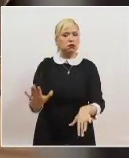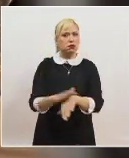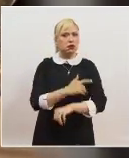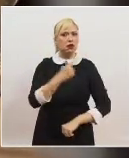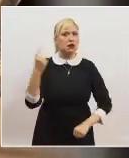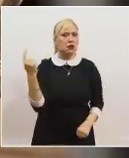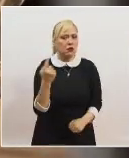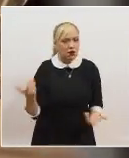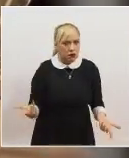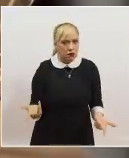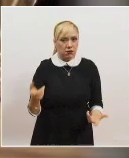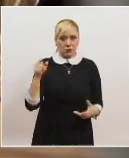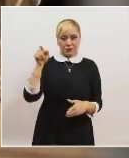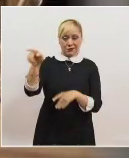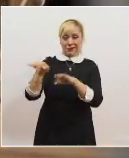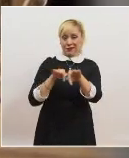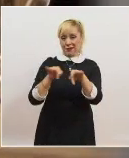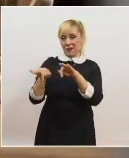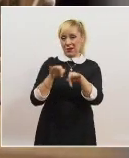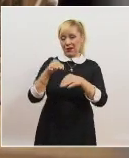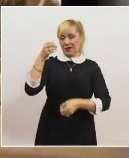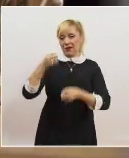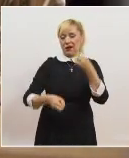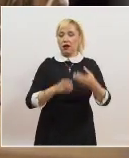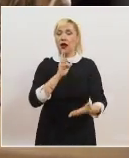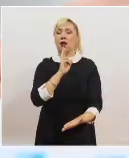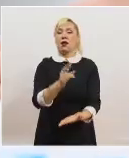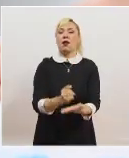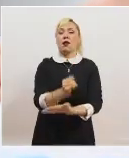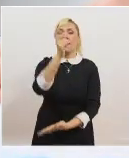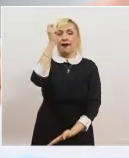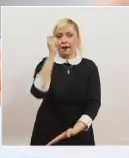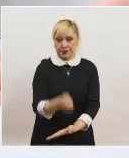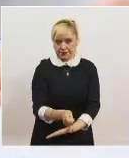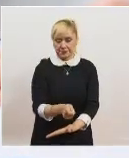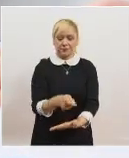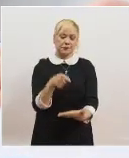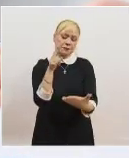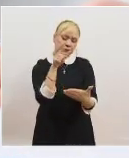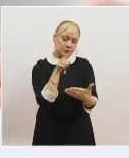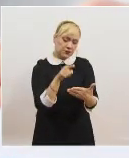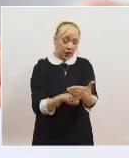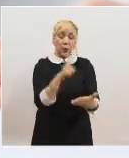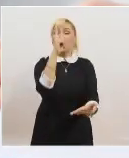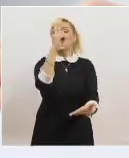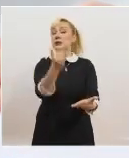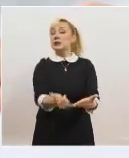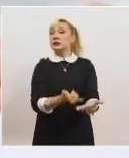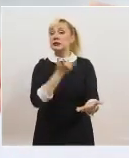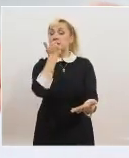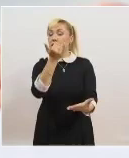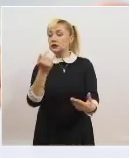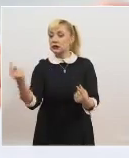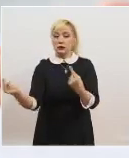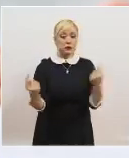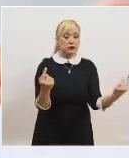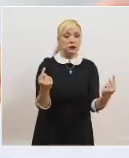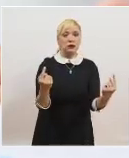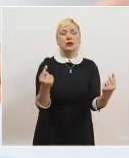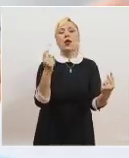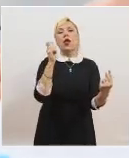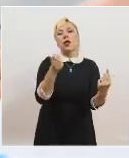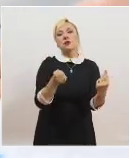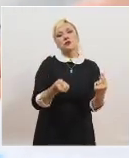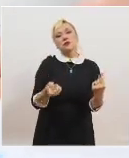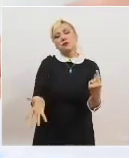Cuando una autoridad laboral emite una resolución y en los considerandos cita un dato erróneo de alguna de las partes, se conoce